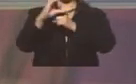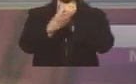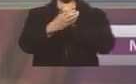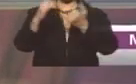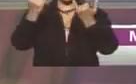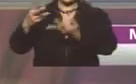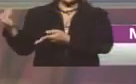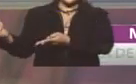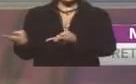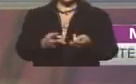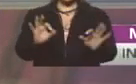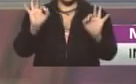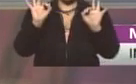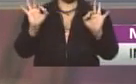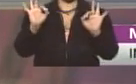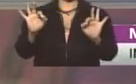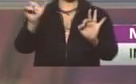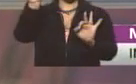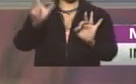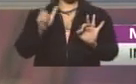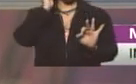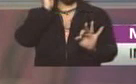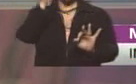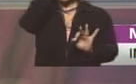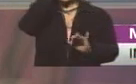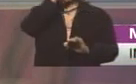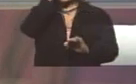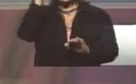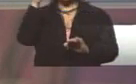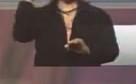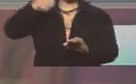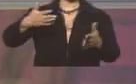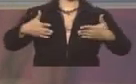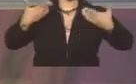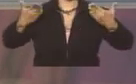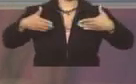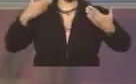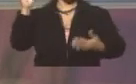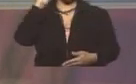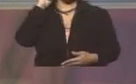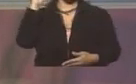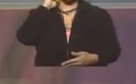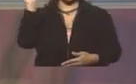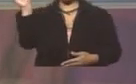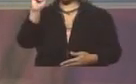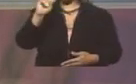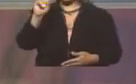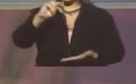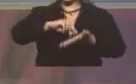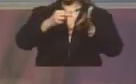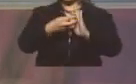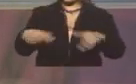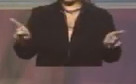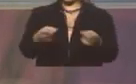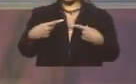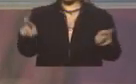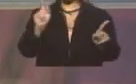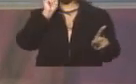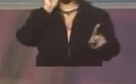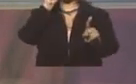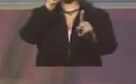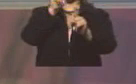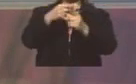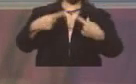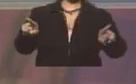hermosísima cultura, y tengo una invitada muy especial que todos los domingos pues llena de alegría la radio venezolana con nuestra música